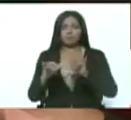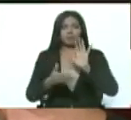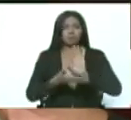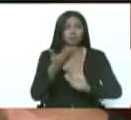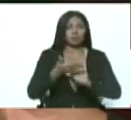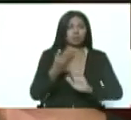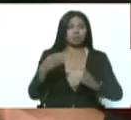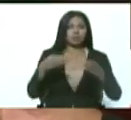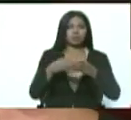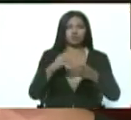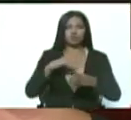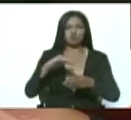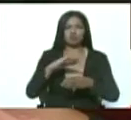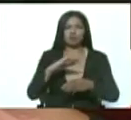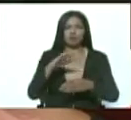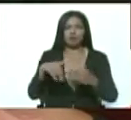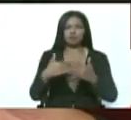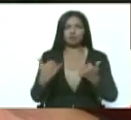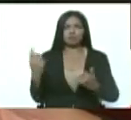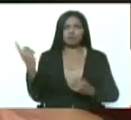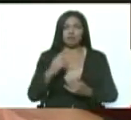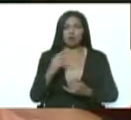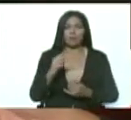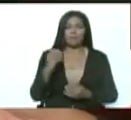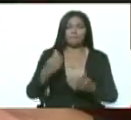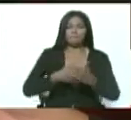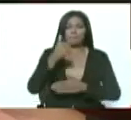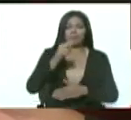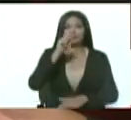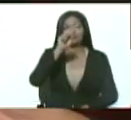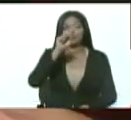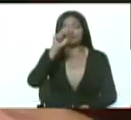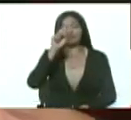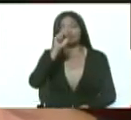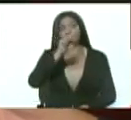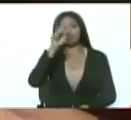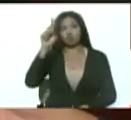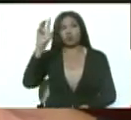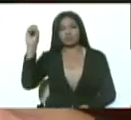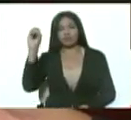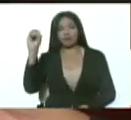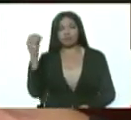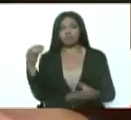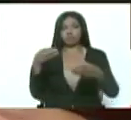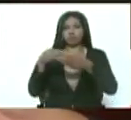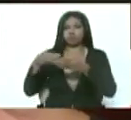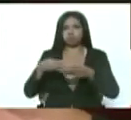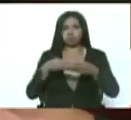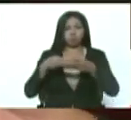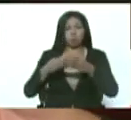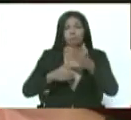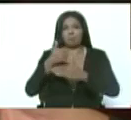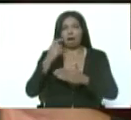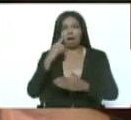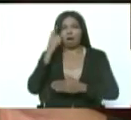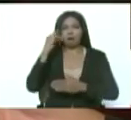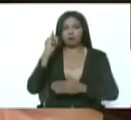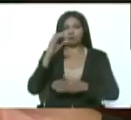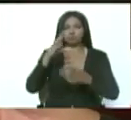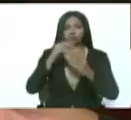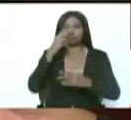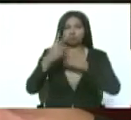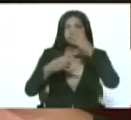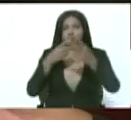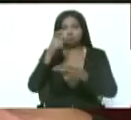importante reunión donde ya han llegado más de 110 delegaciones. Esperamos contar plenamente con las delegaciones, los países